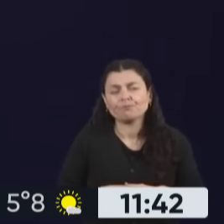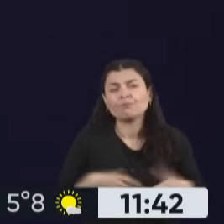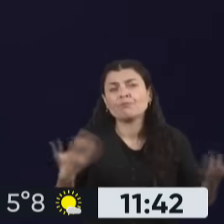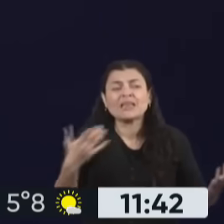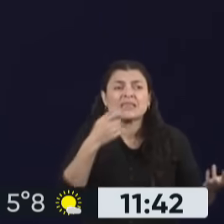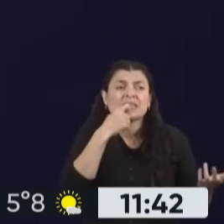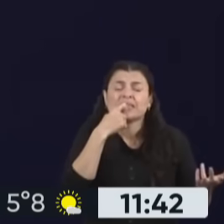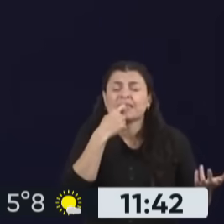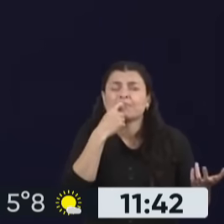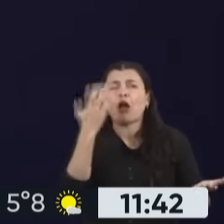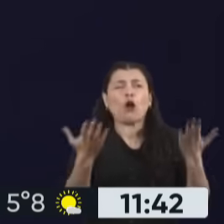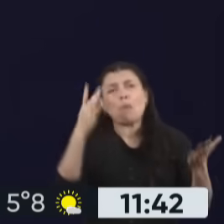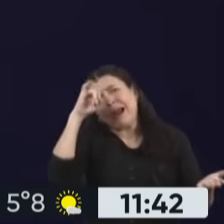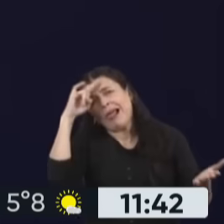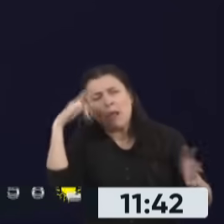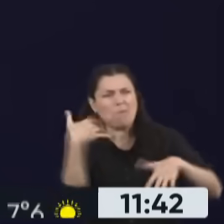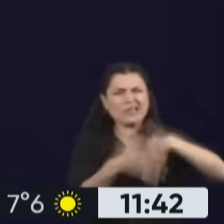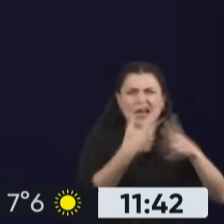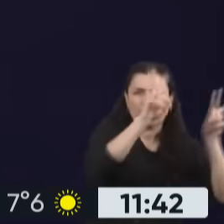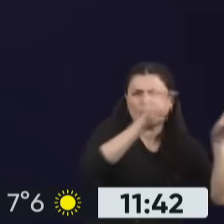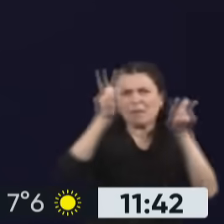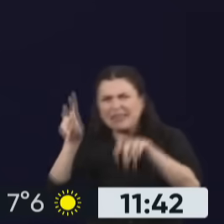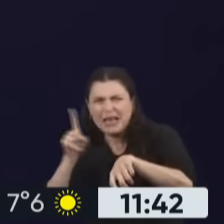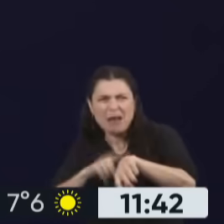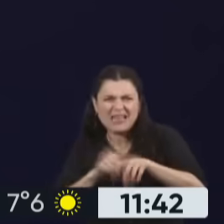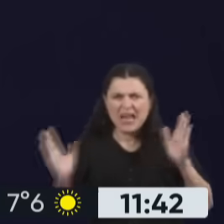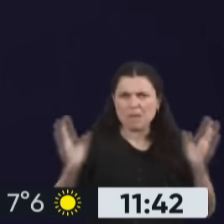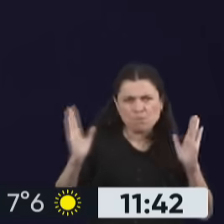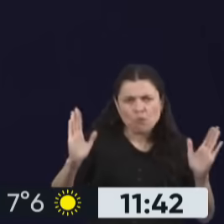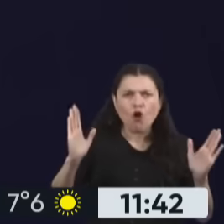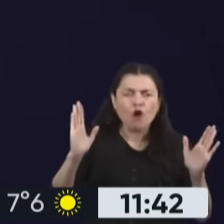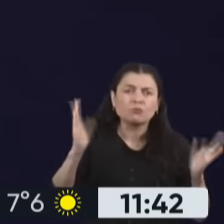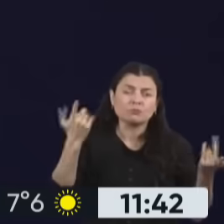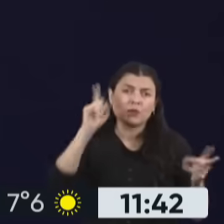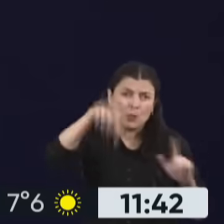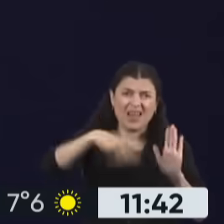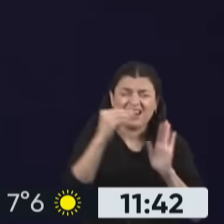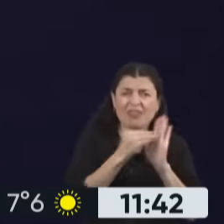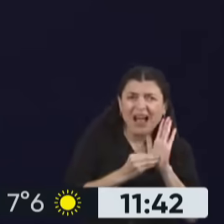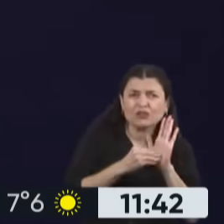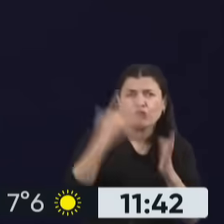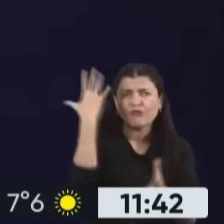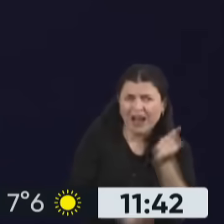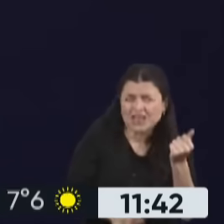Porque si no, uno peca de leer un dato distorsionado por cuestiones estacionales.